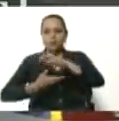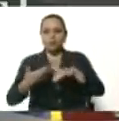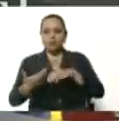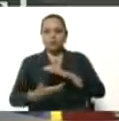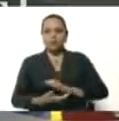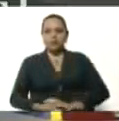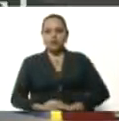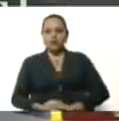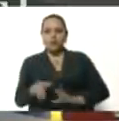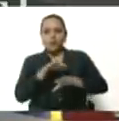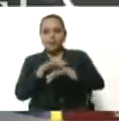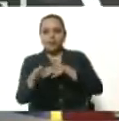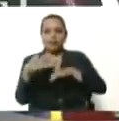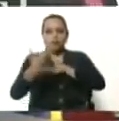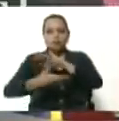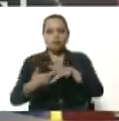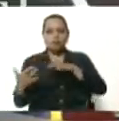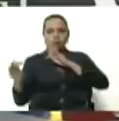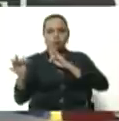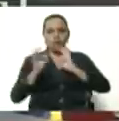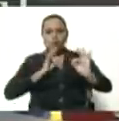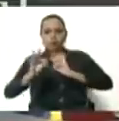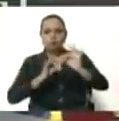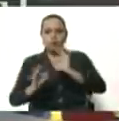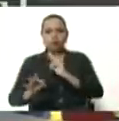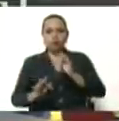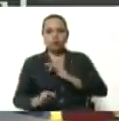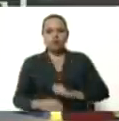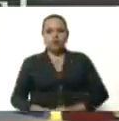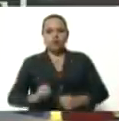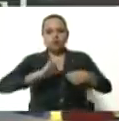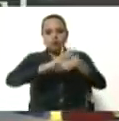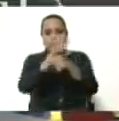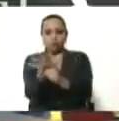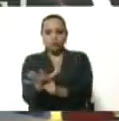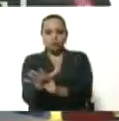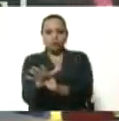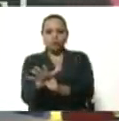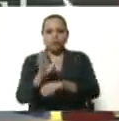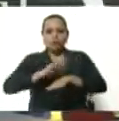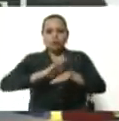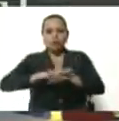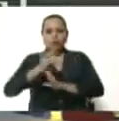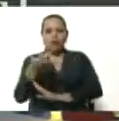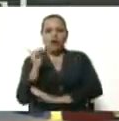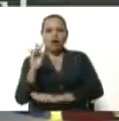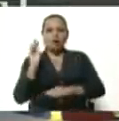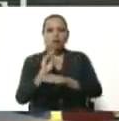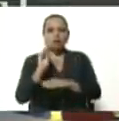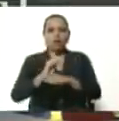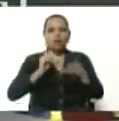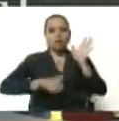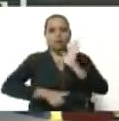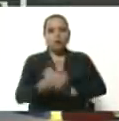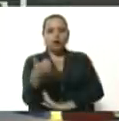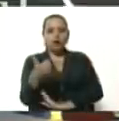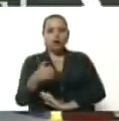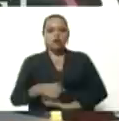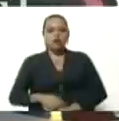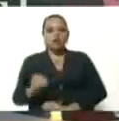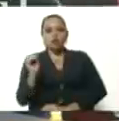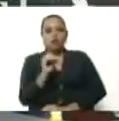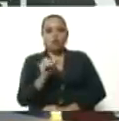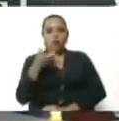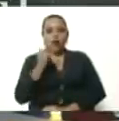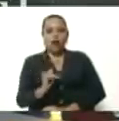tenido mayor problema con contagios de coronavirus porque se han cuidado más, porque